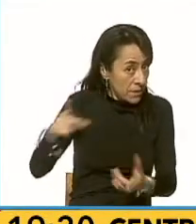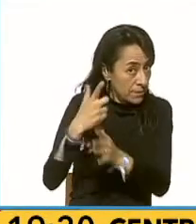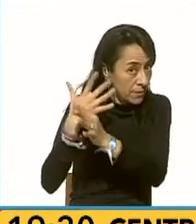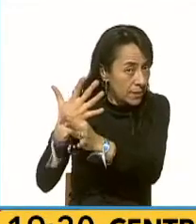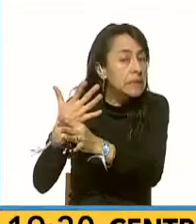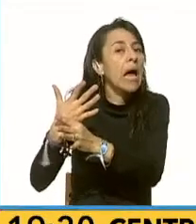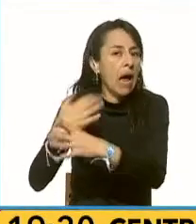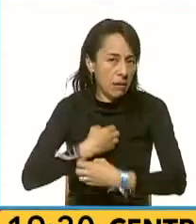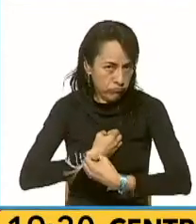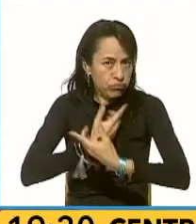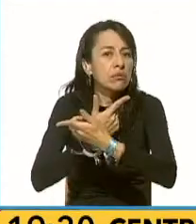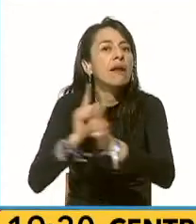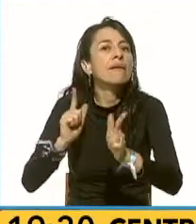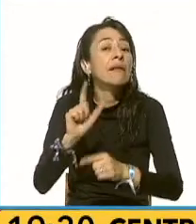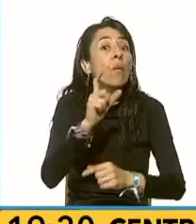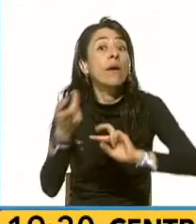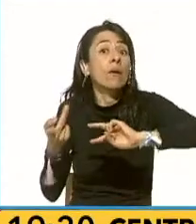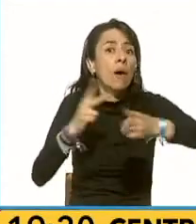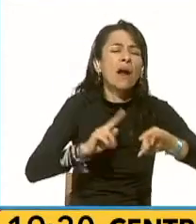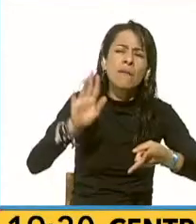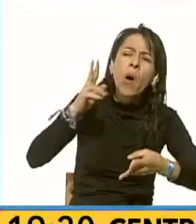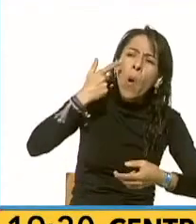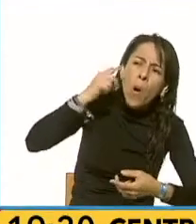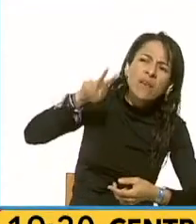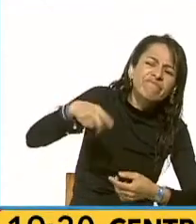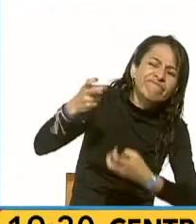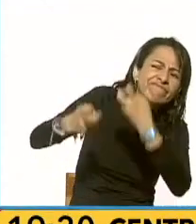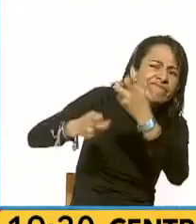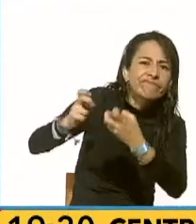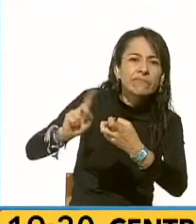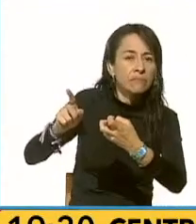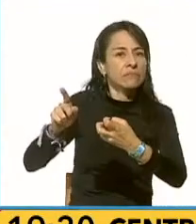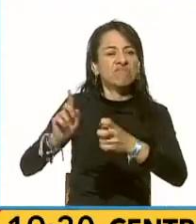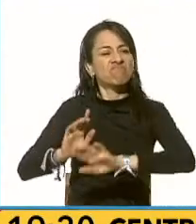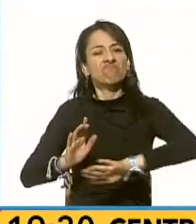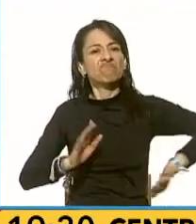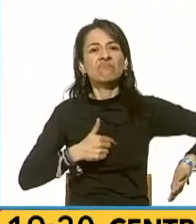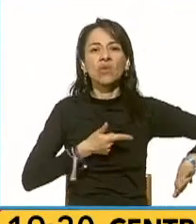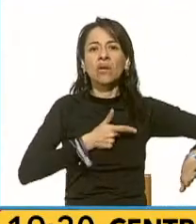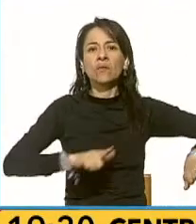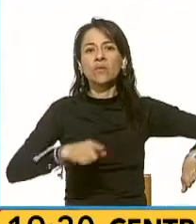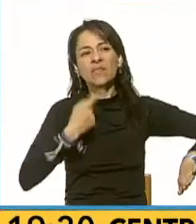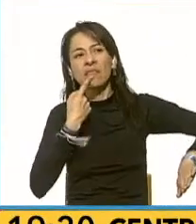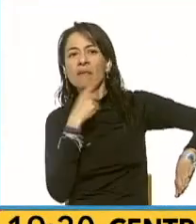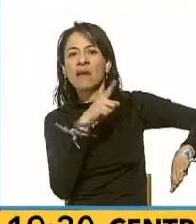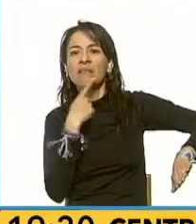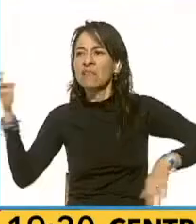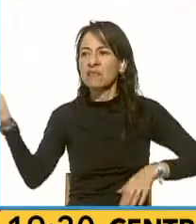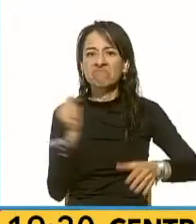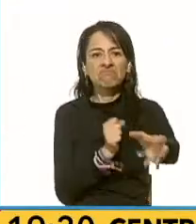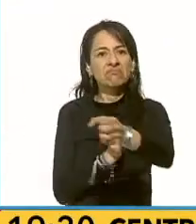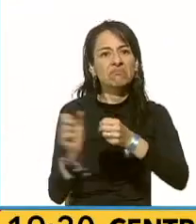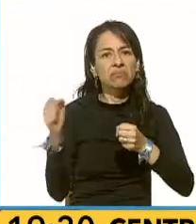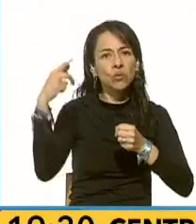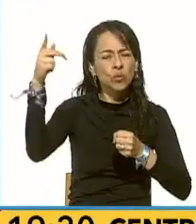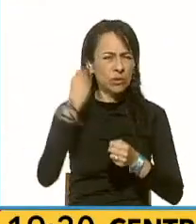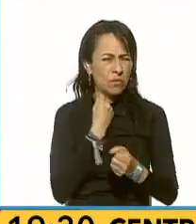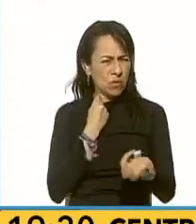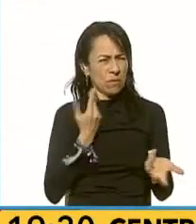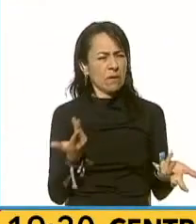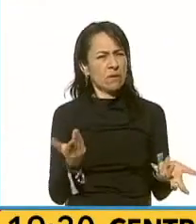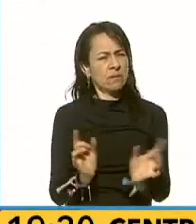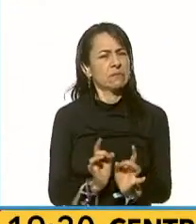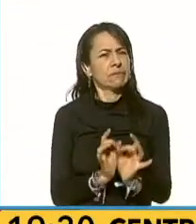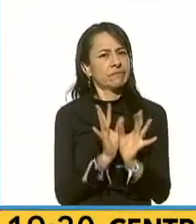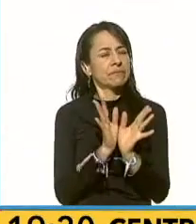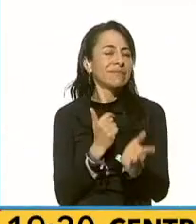le critica a él, pues entonces sí hace demandas y mete abogados y crea este tipo de cuestiones que como repito,